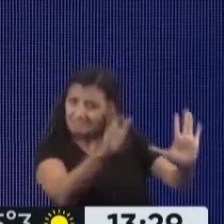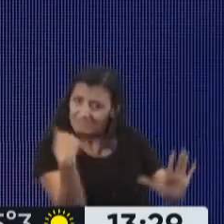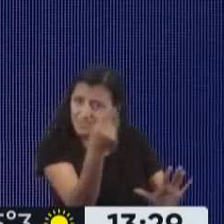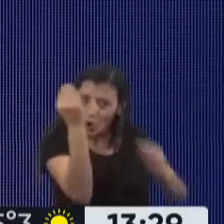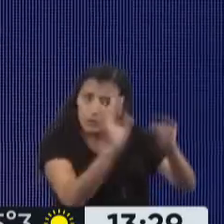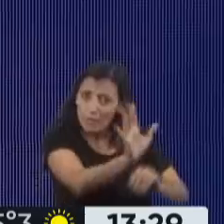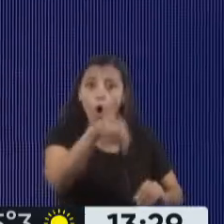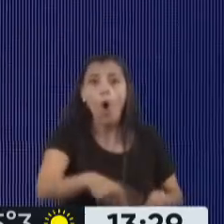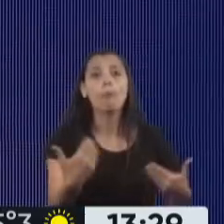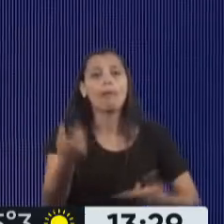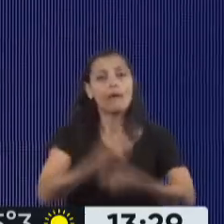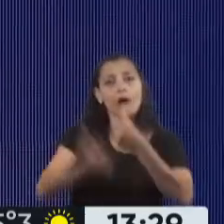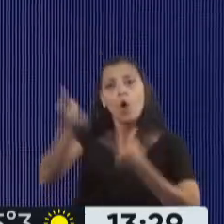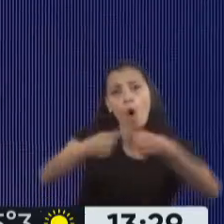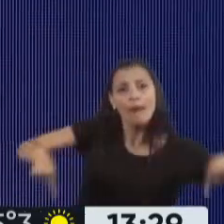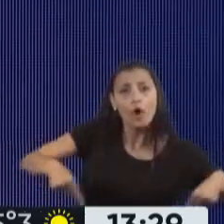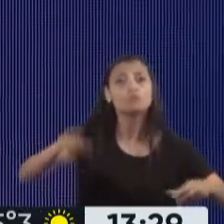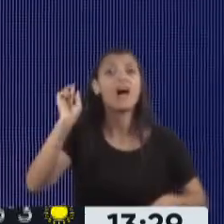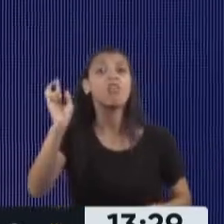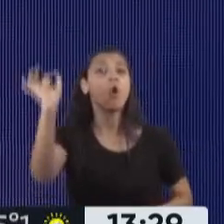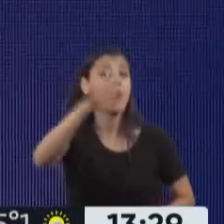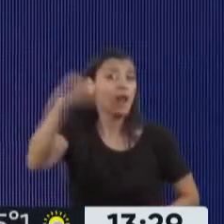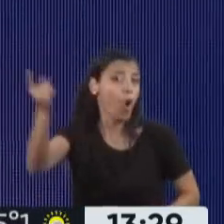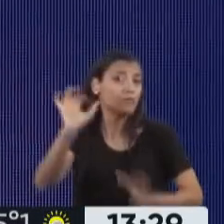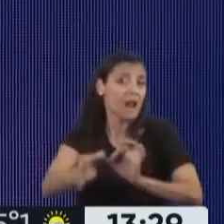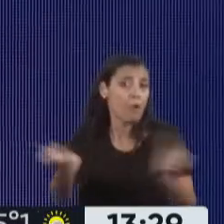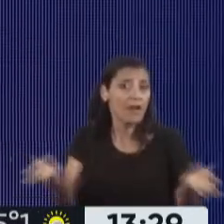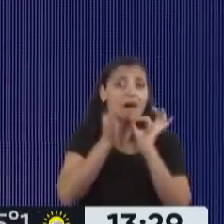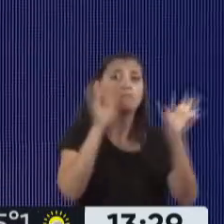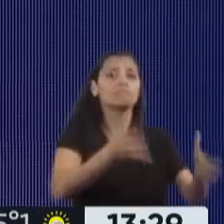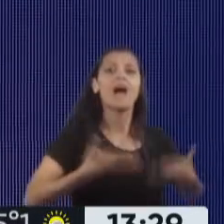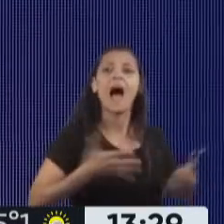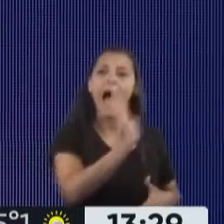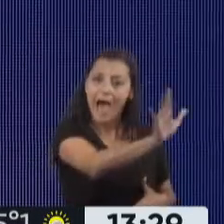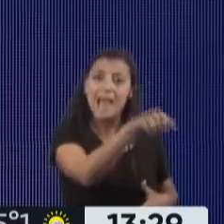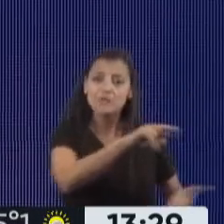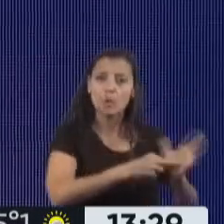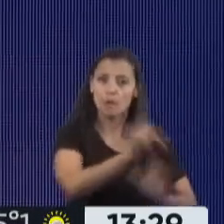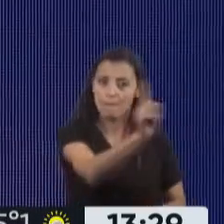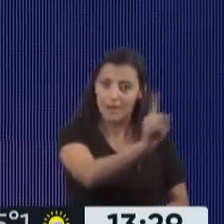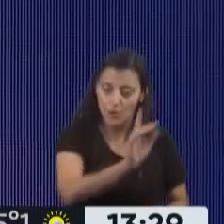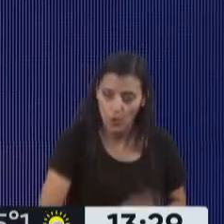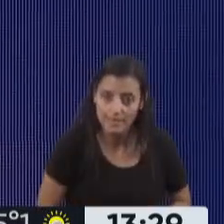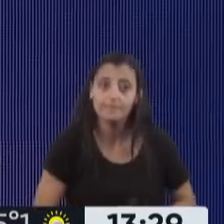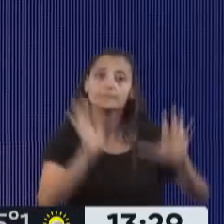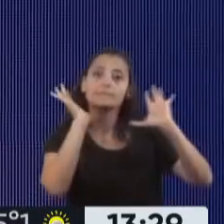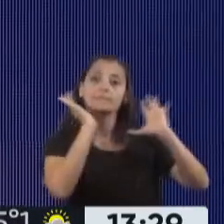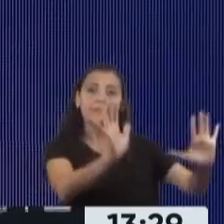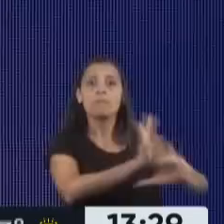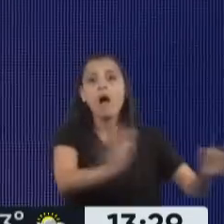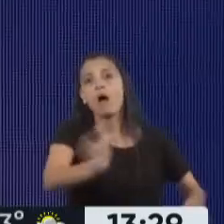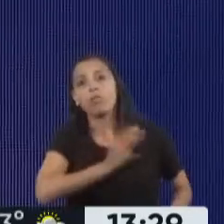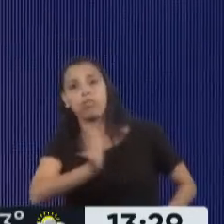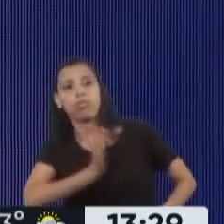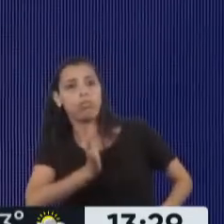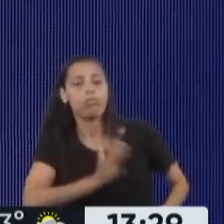ahora pueden hacer transacciones en dólares y en cualquier otra moneda. Así es que ánimo, eso no es un problema. Digo, dejen de ser